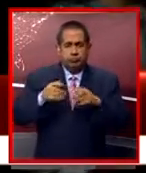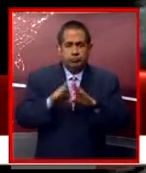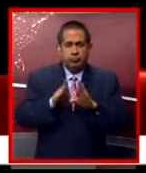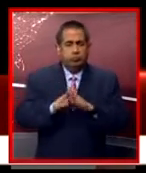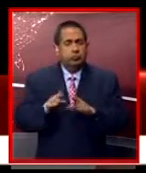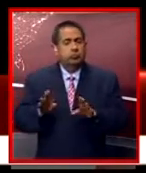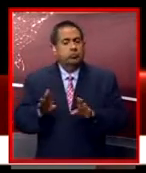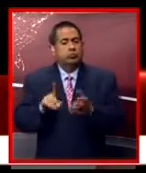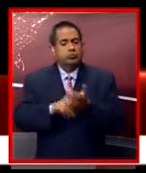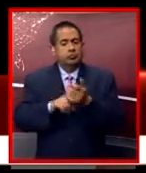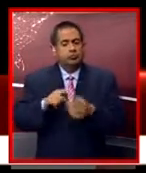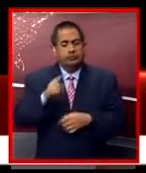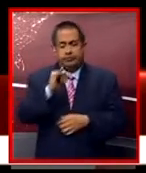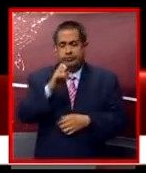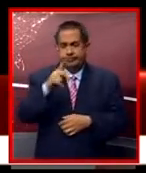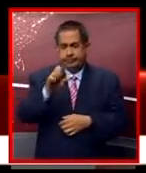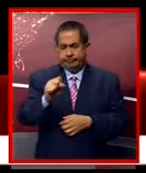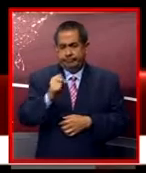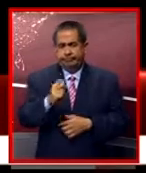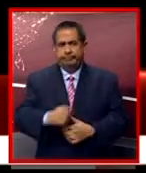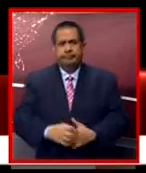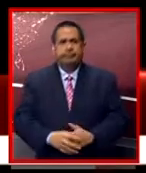el concepto del IEPS.